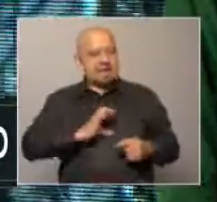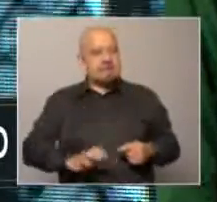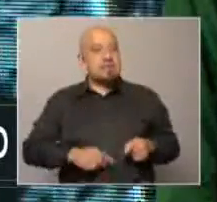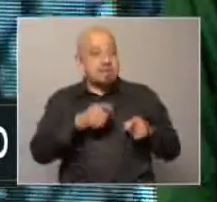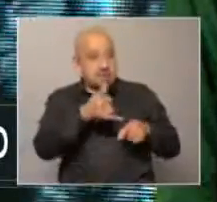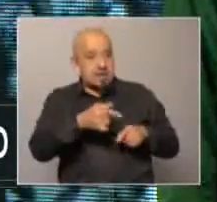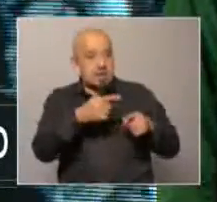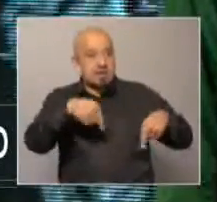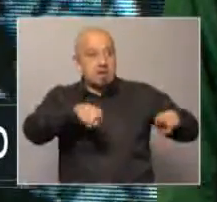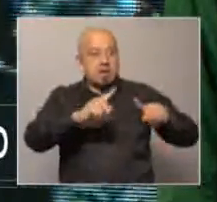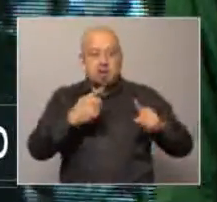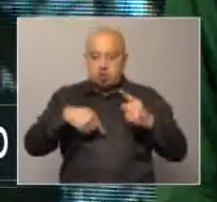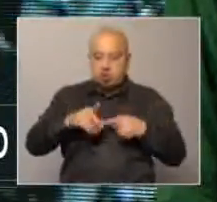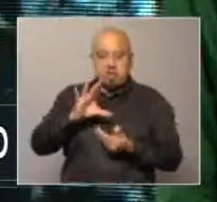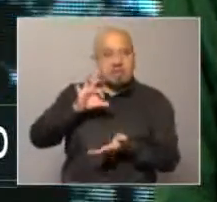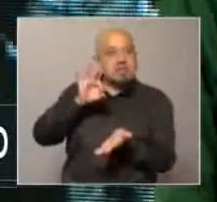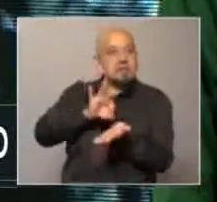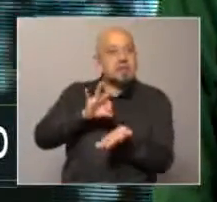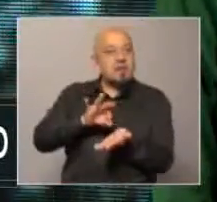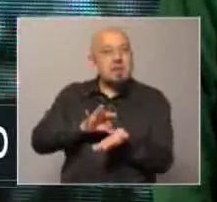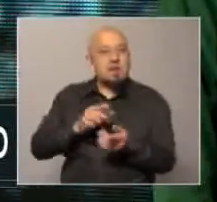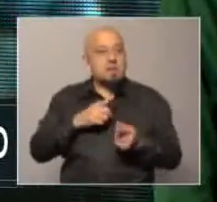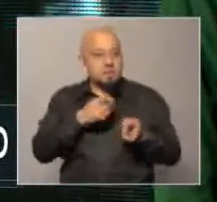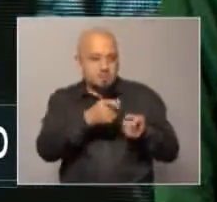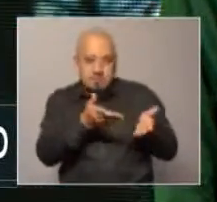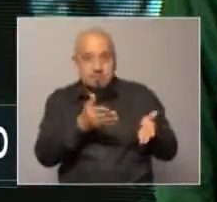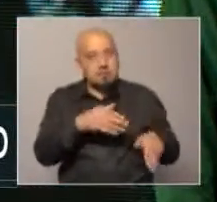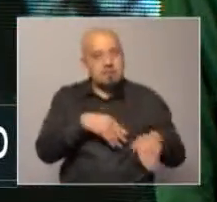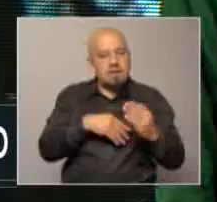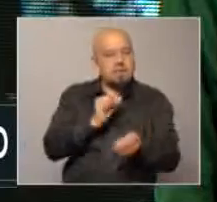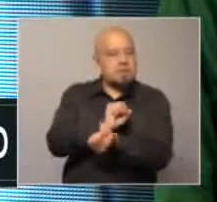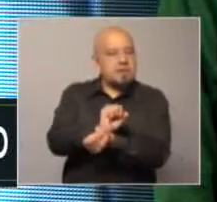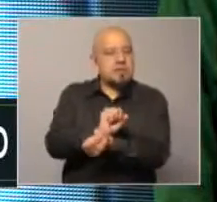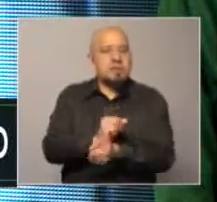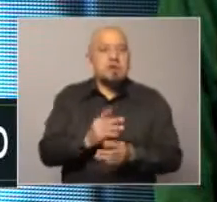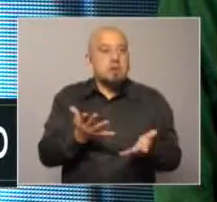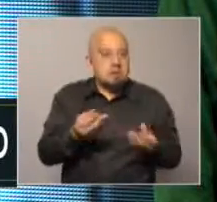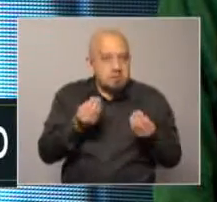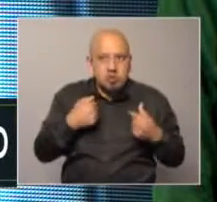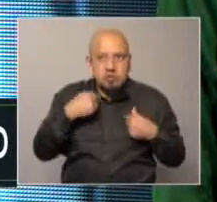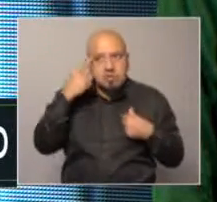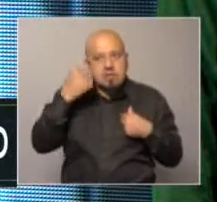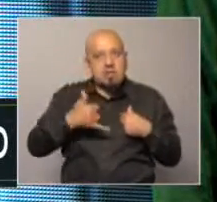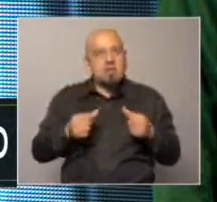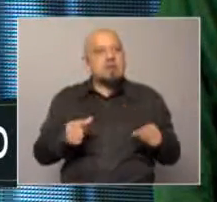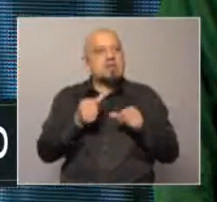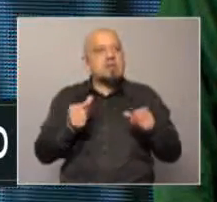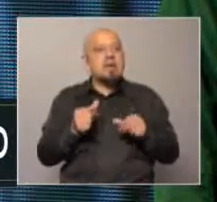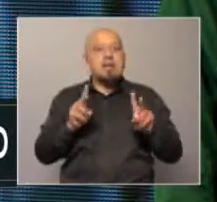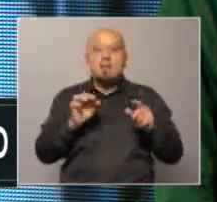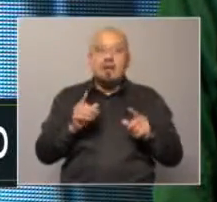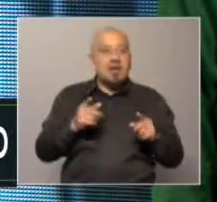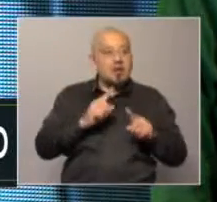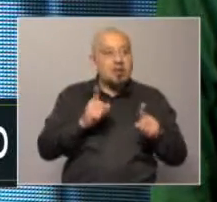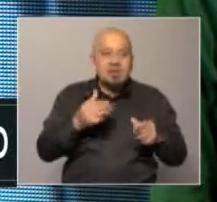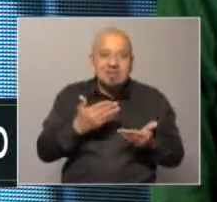sistema capta y que, bueno, terminan en la situación de privación de libertad, cuando en realidad deberíamos apostar como país a las medidas no privativas